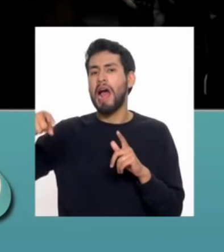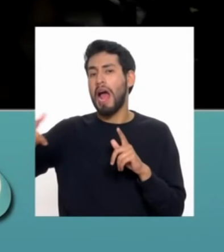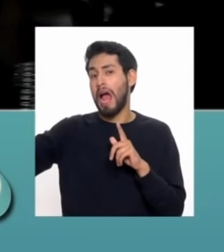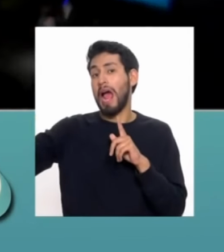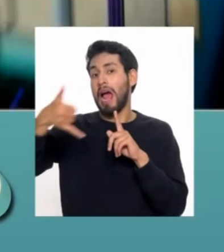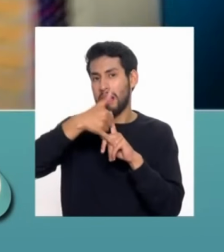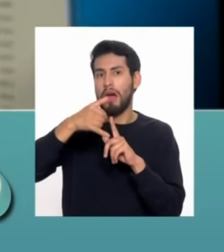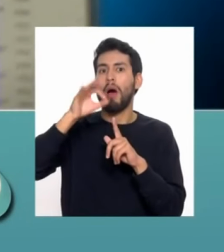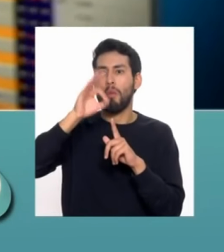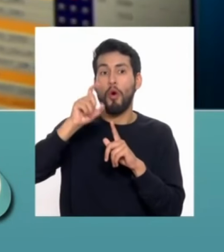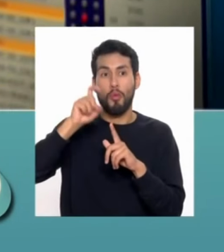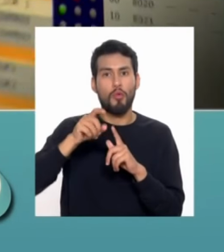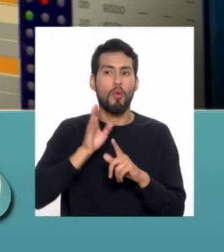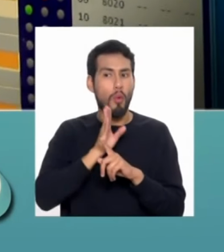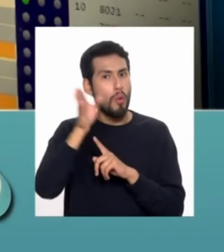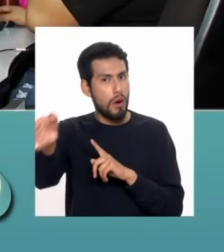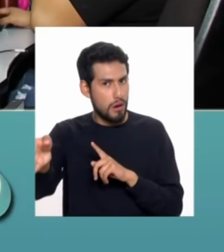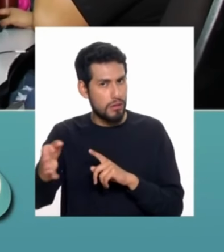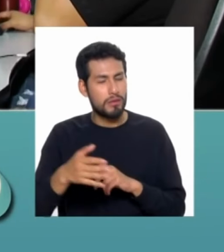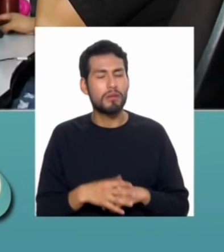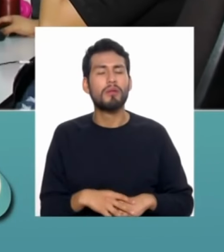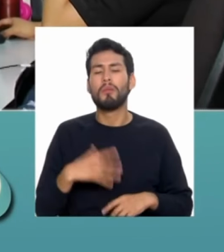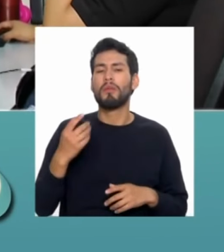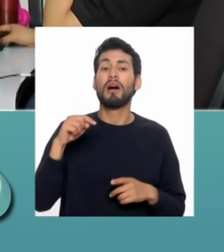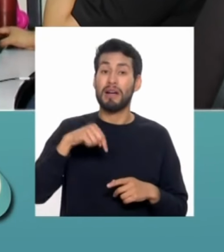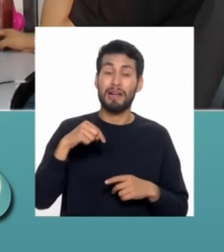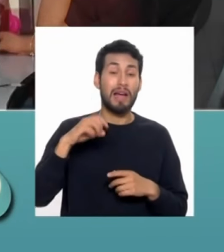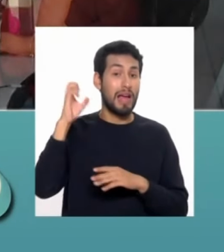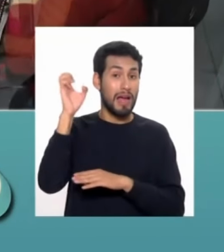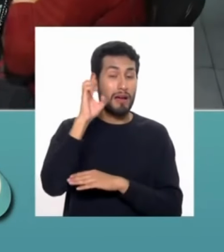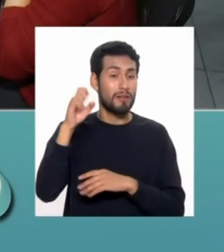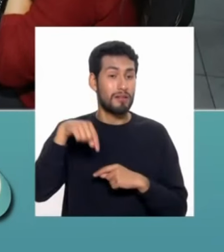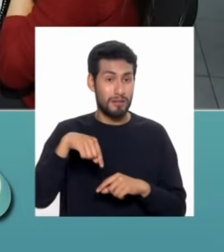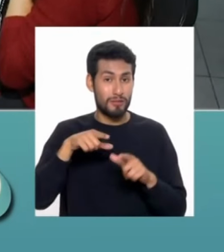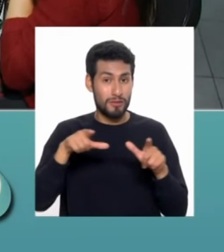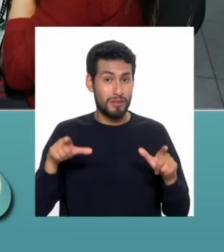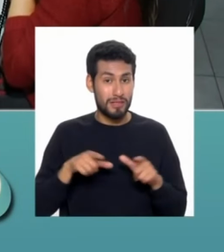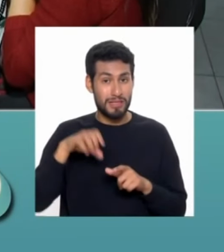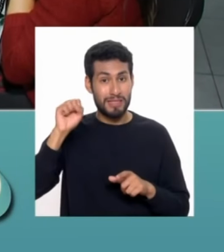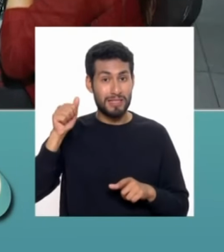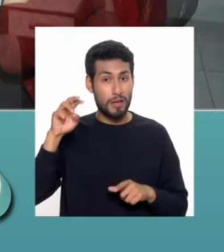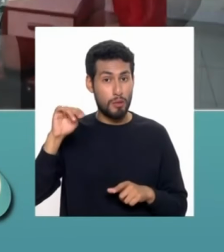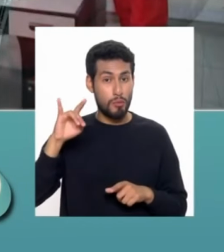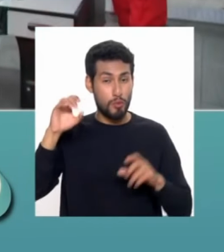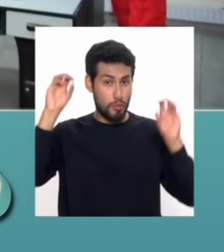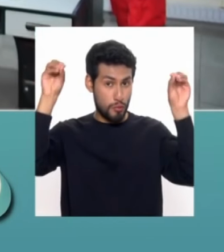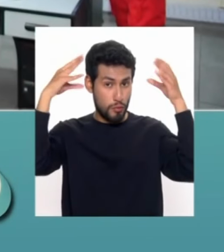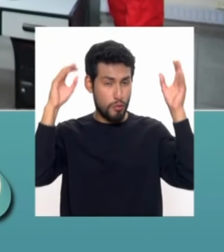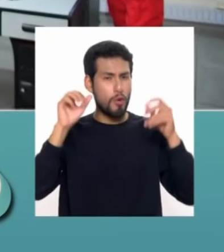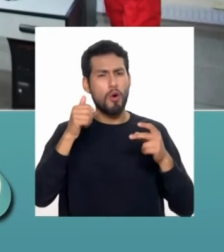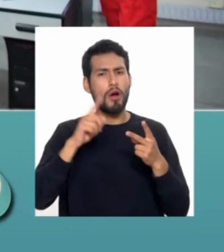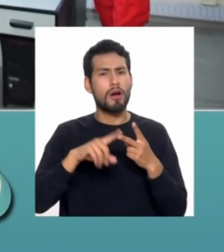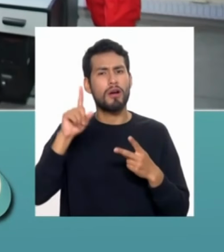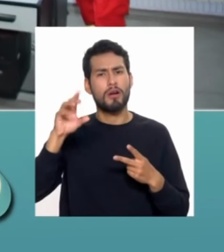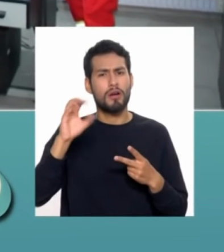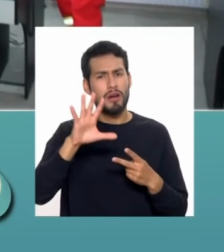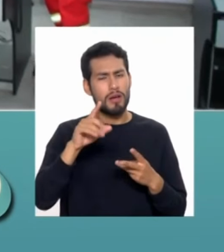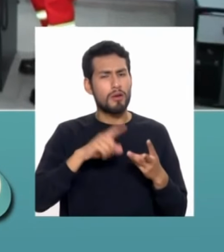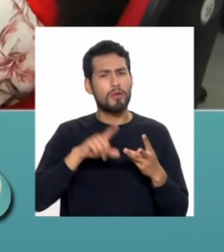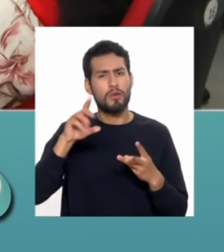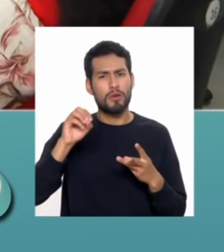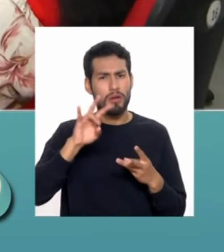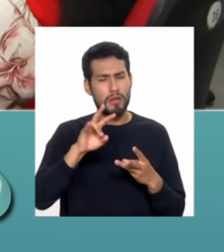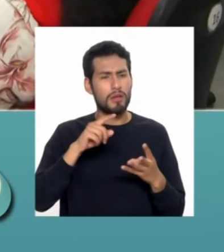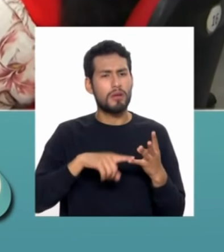claros de que estas centrales de emergencia, como por ejemplo donde estamos en el SAMU, pero también otras centrales como el 105, el 107,